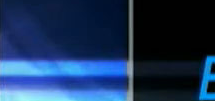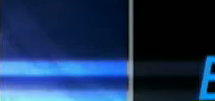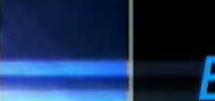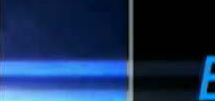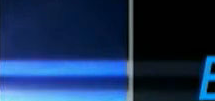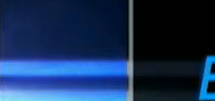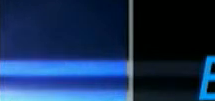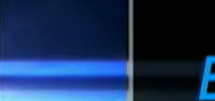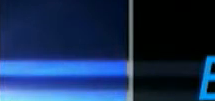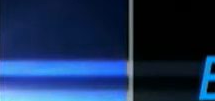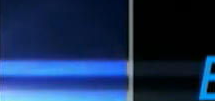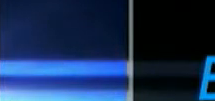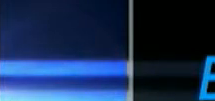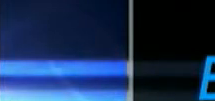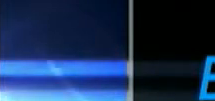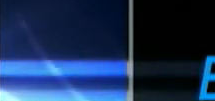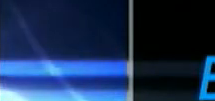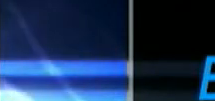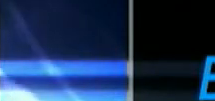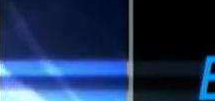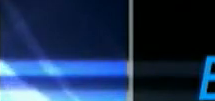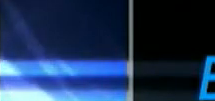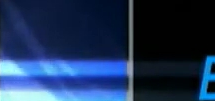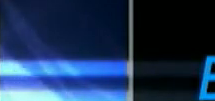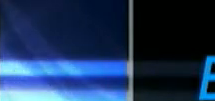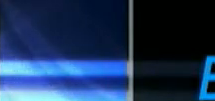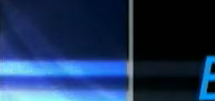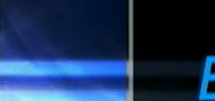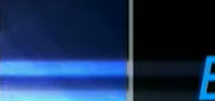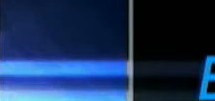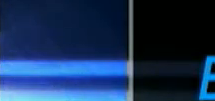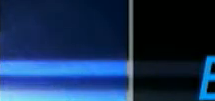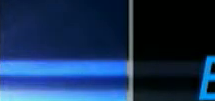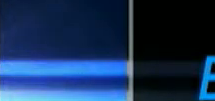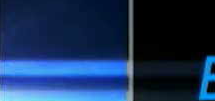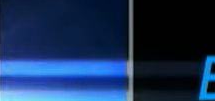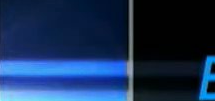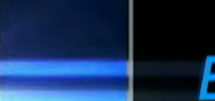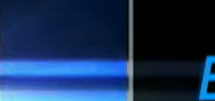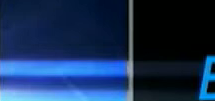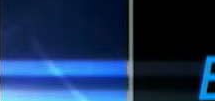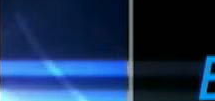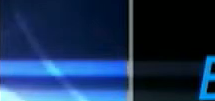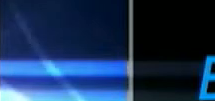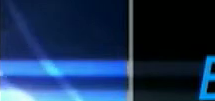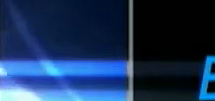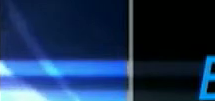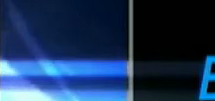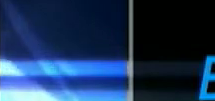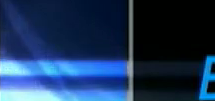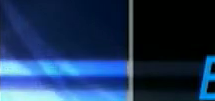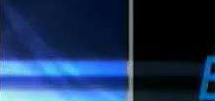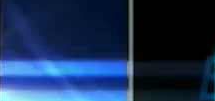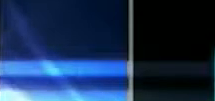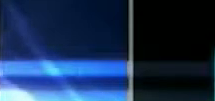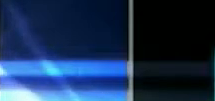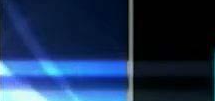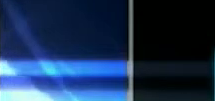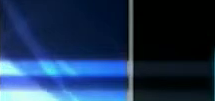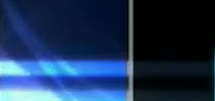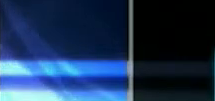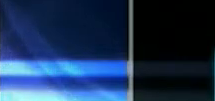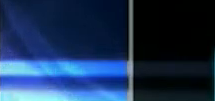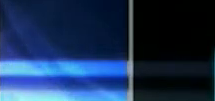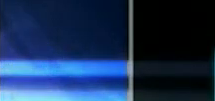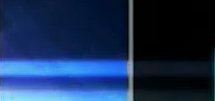0990167475 o al convencional 373-1240, extensiones 4221, 4229, 4232.